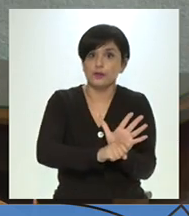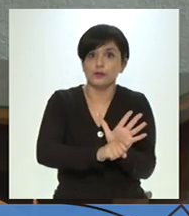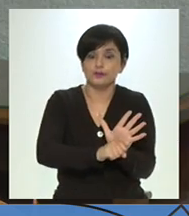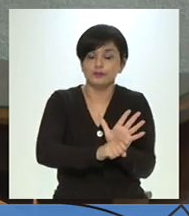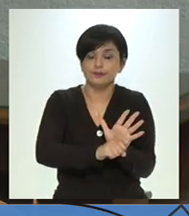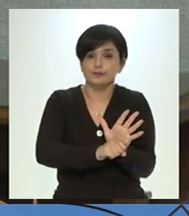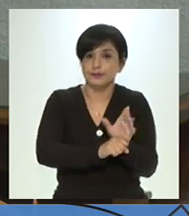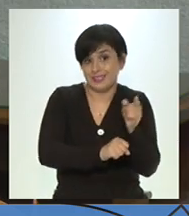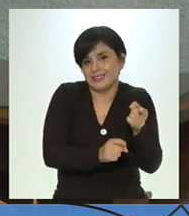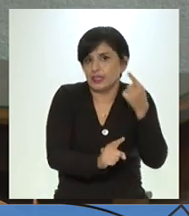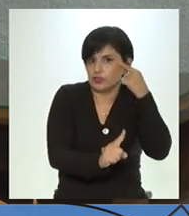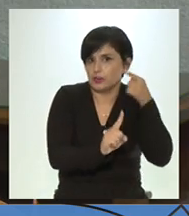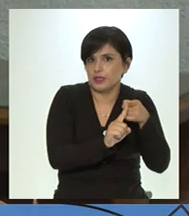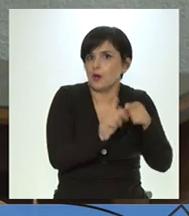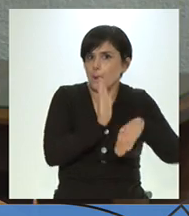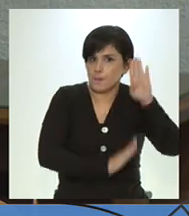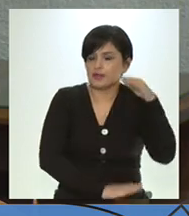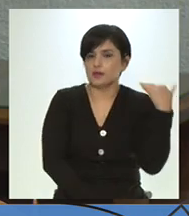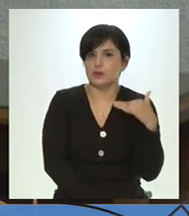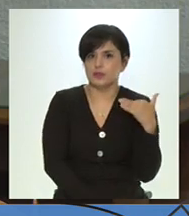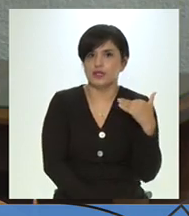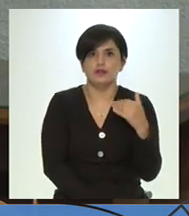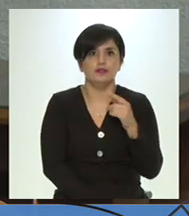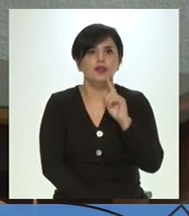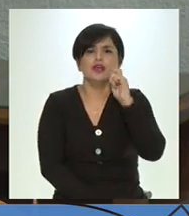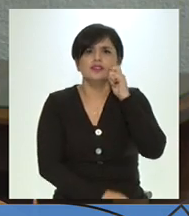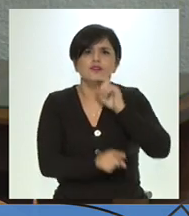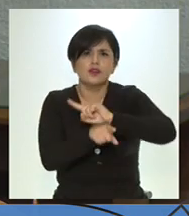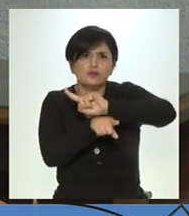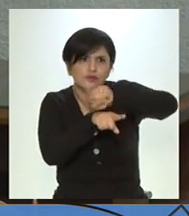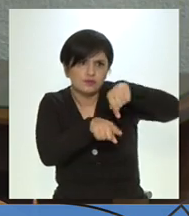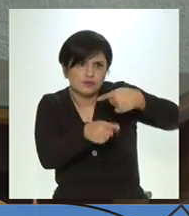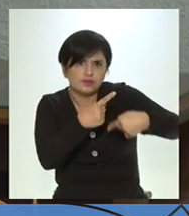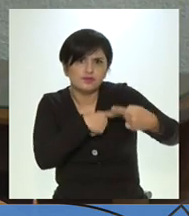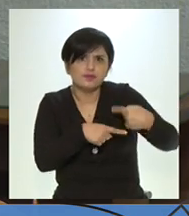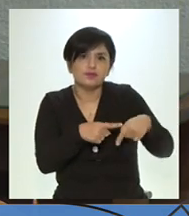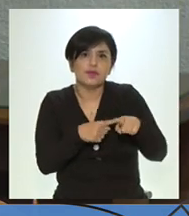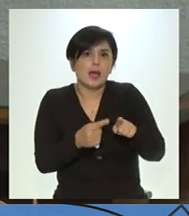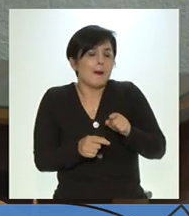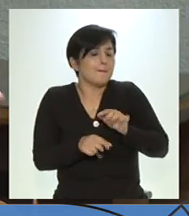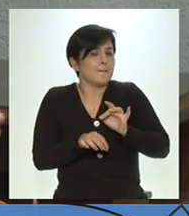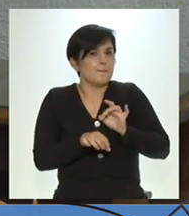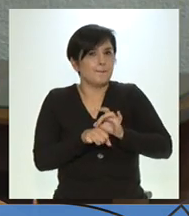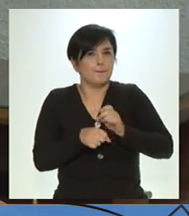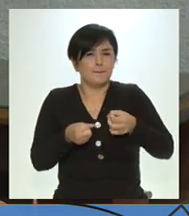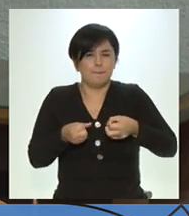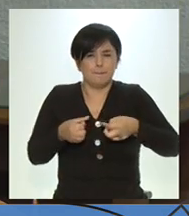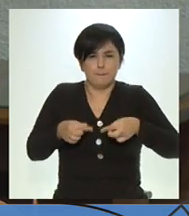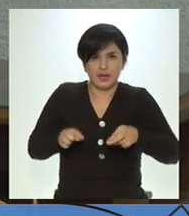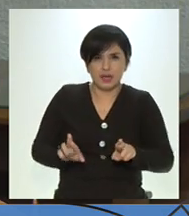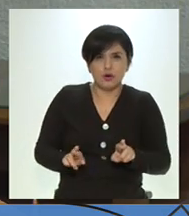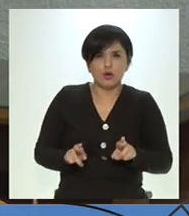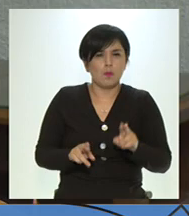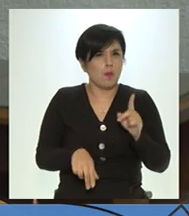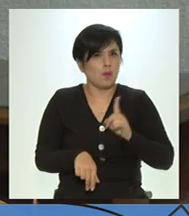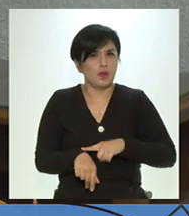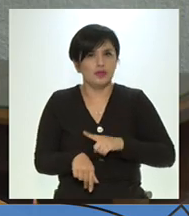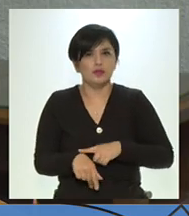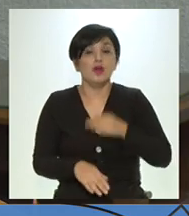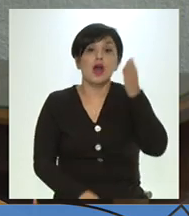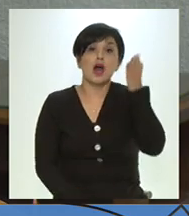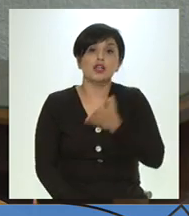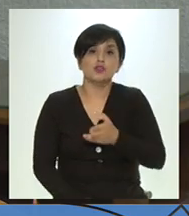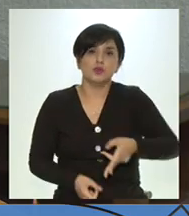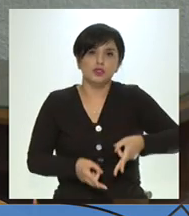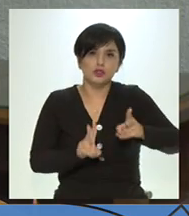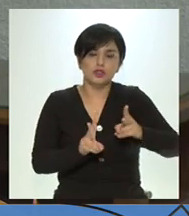y por el contrario la ha retrotraído a su peor momento ha suspendido derechos civiles y políticos